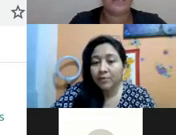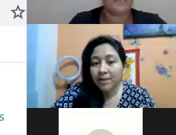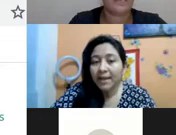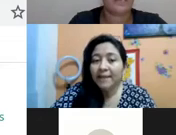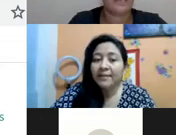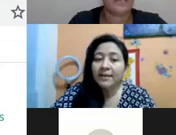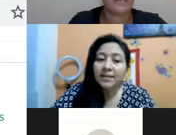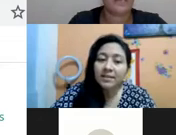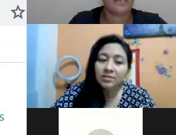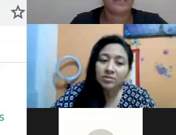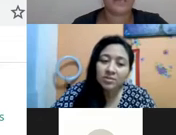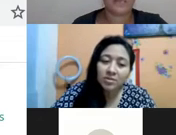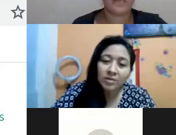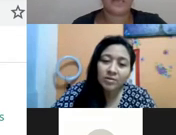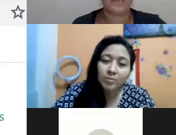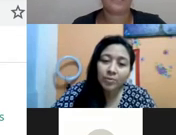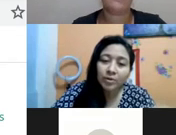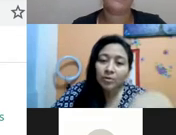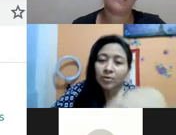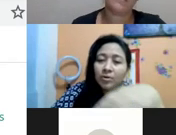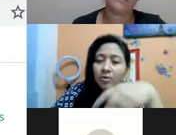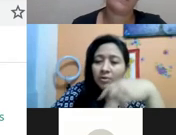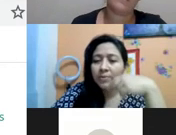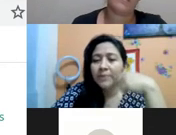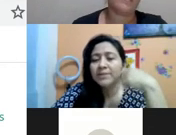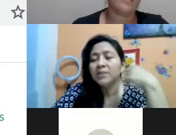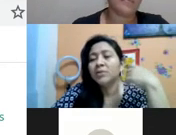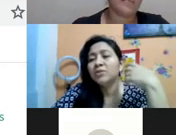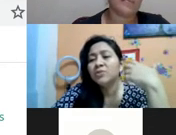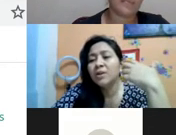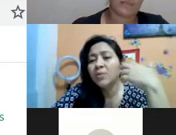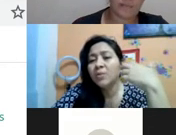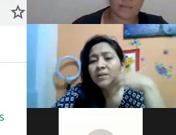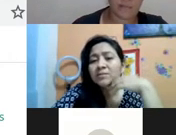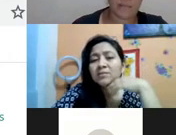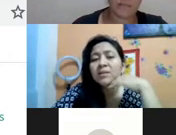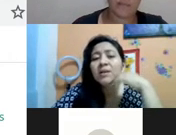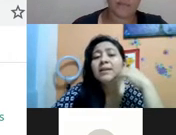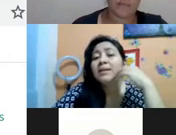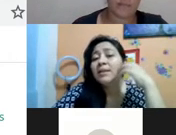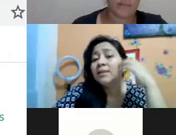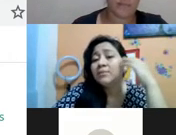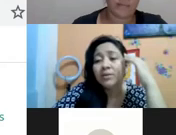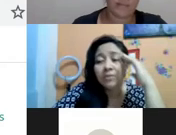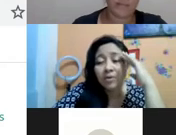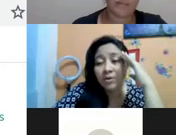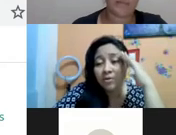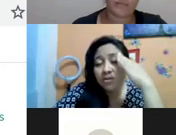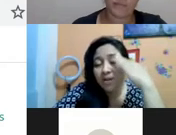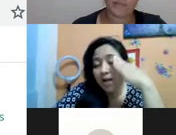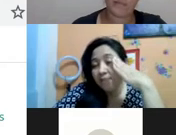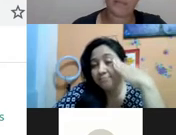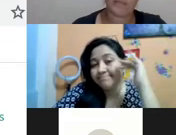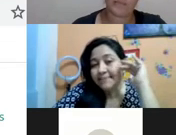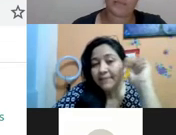tiempo termine. Este de aquí sí suele ser un poquito engorroso porque a veces el estudiante no se da cuenta y cuando acordó